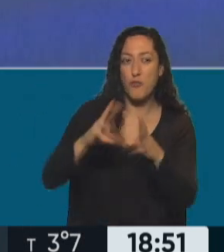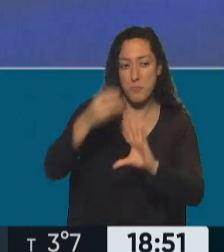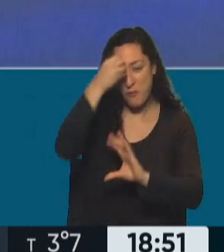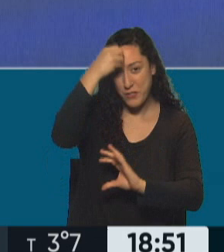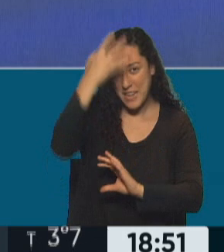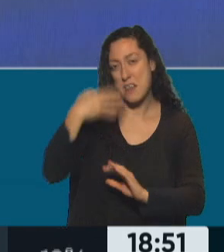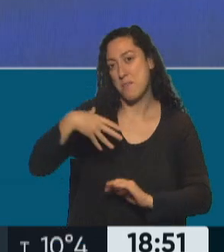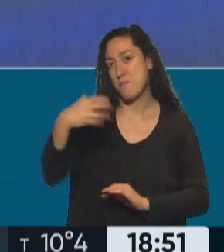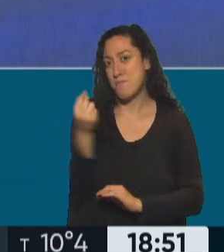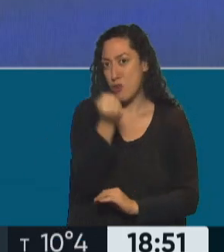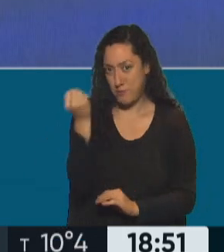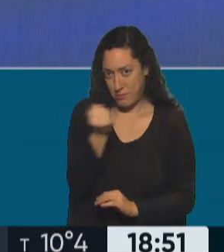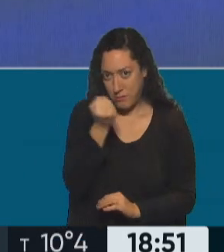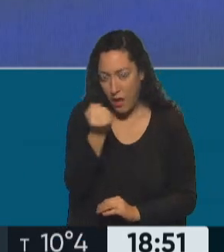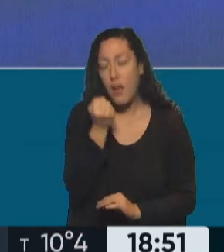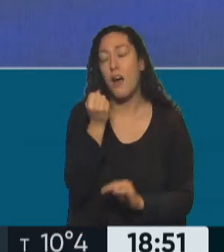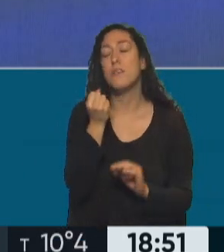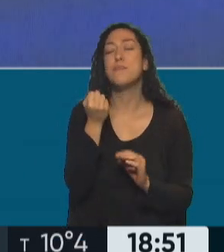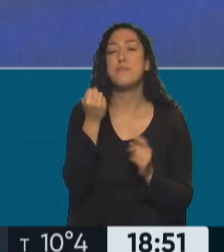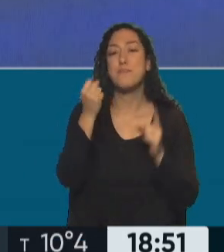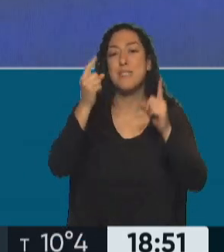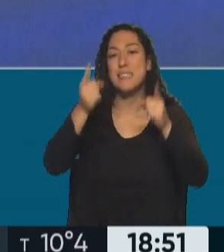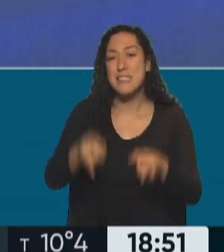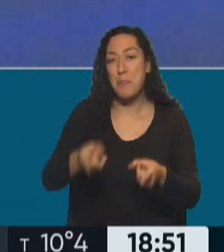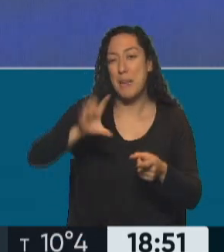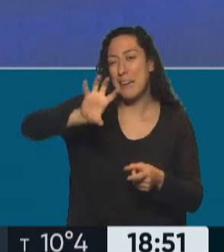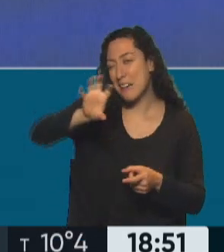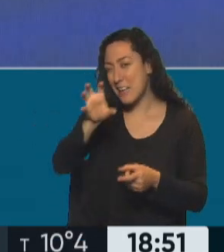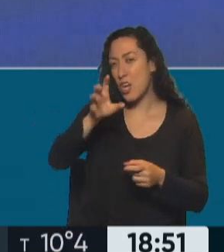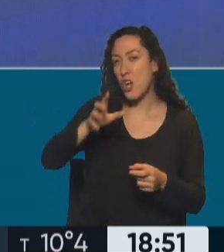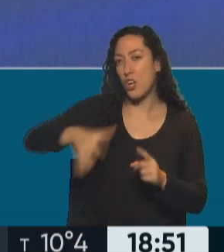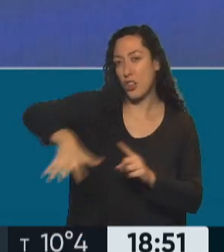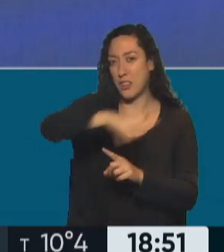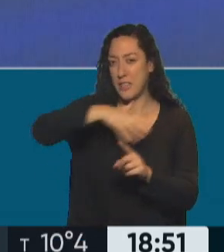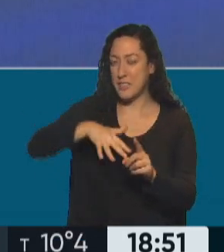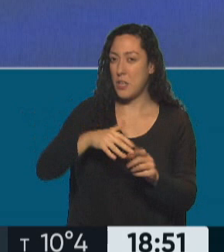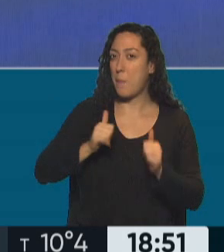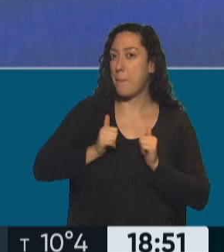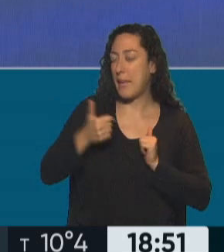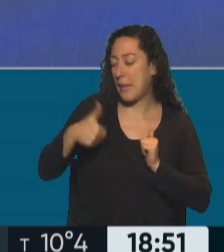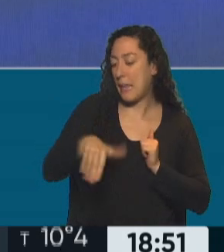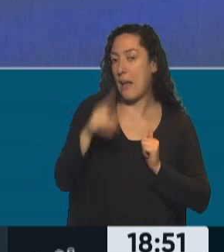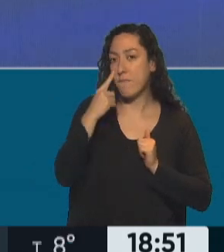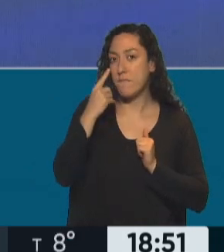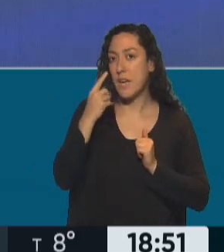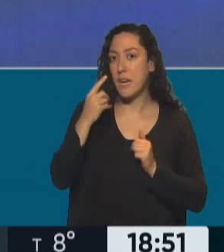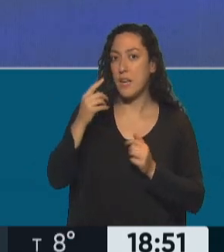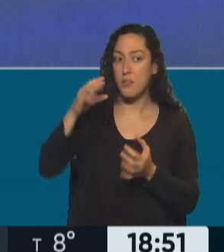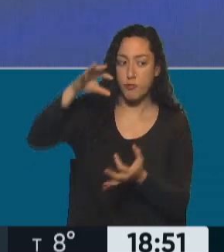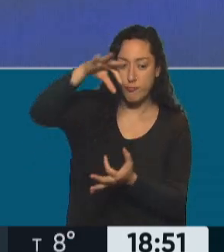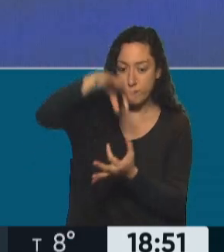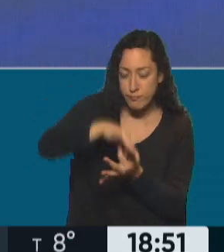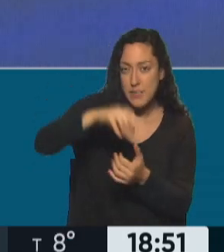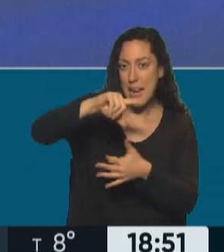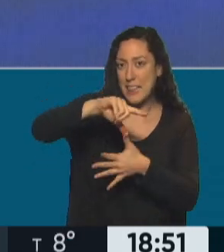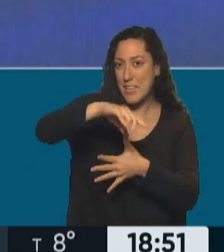es muy relevante, además de, bueno, el contexto también regional, que se espera una Colombia que mire mucho más al sur, que mire mucho más a